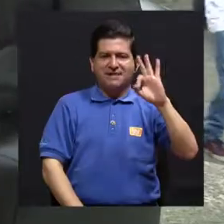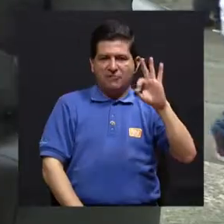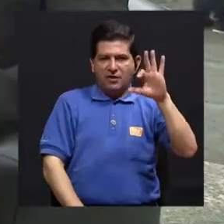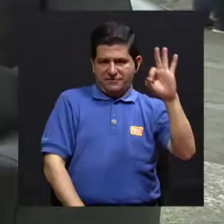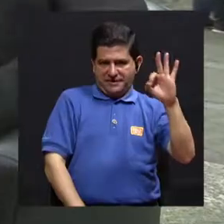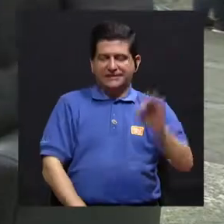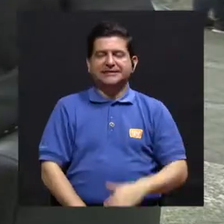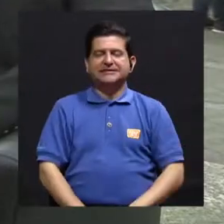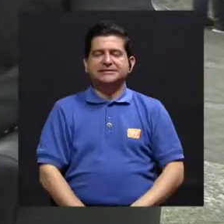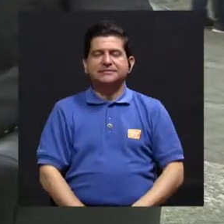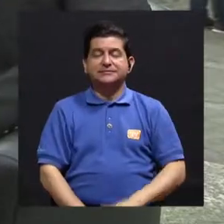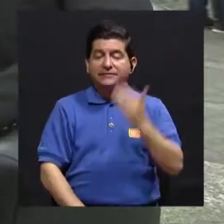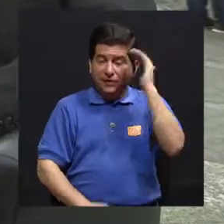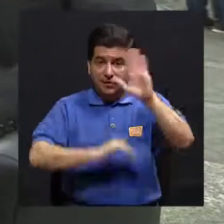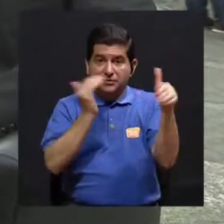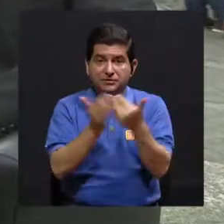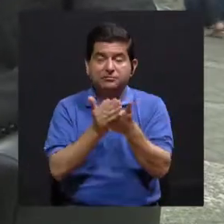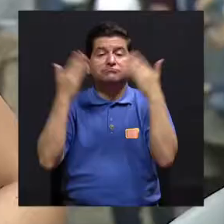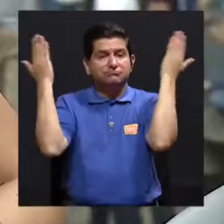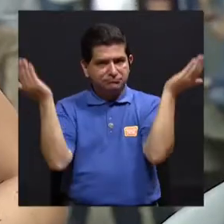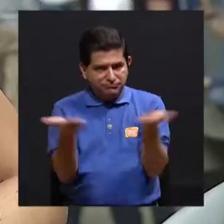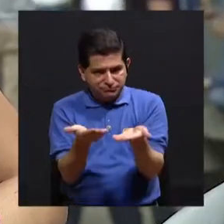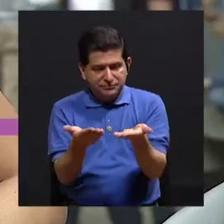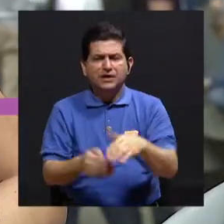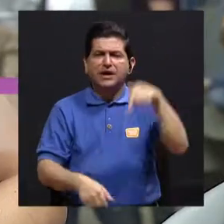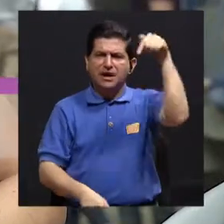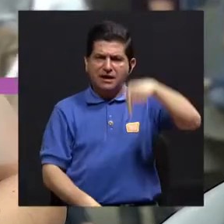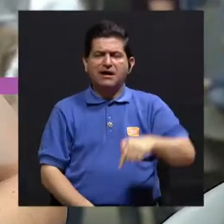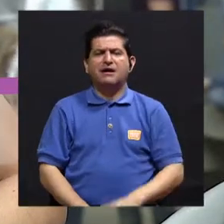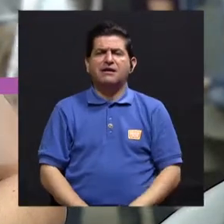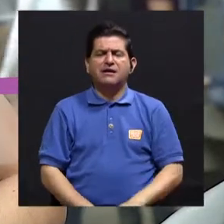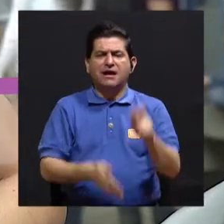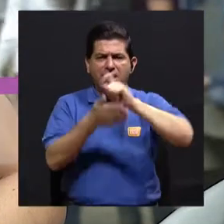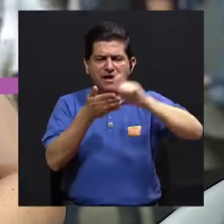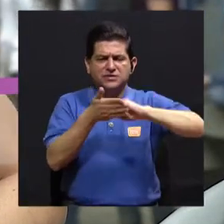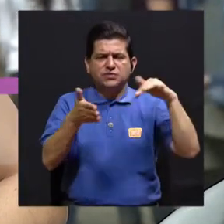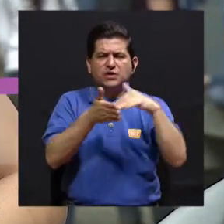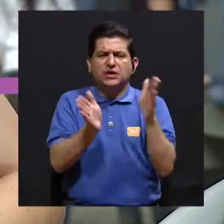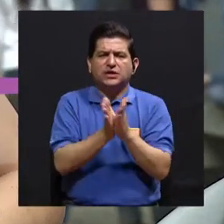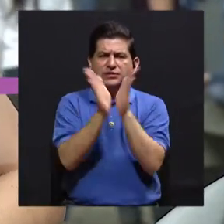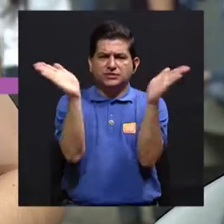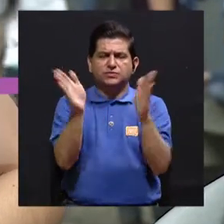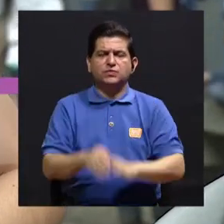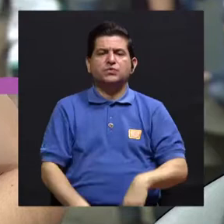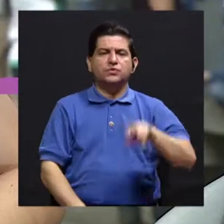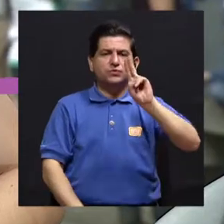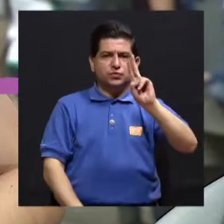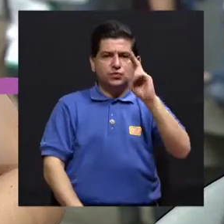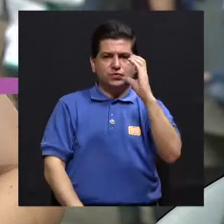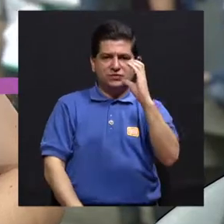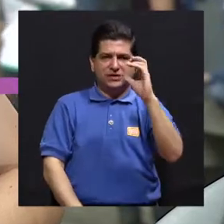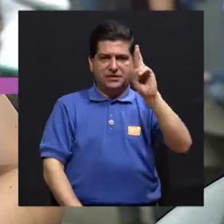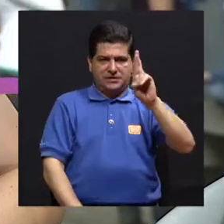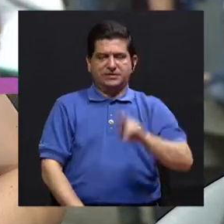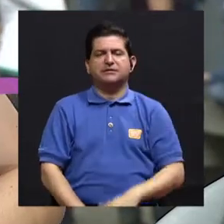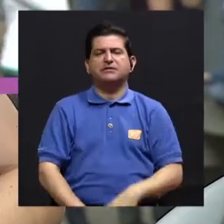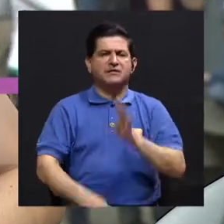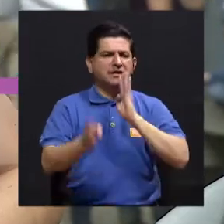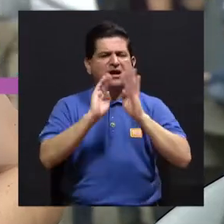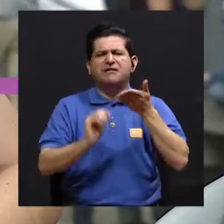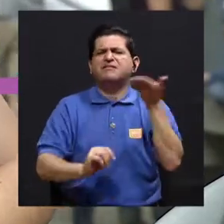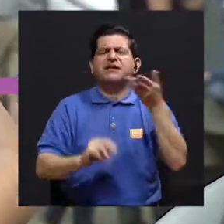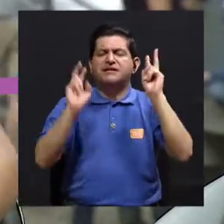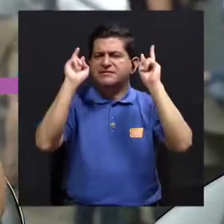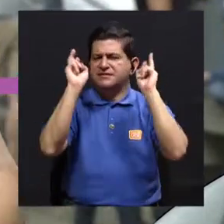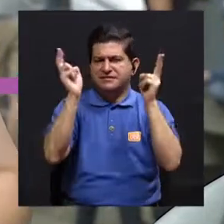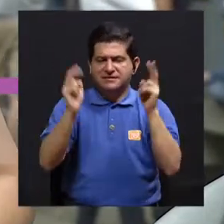y Fabiola Fernández. Hola a todas y todos, bienvenidos. Estamos aquí desde la Escuela de Estudios Generales en la Universidad de Costa Rica